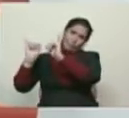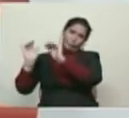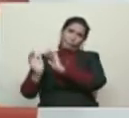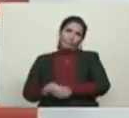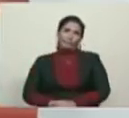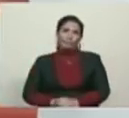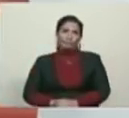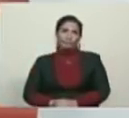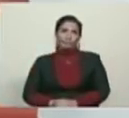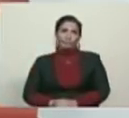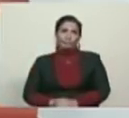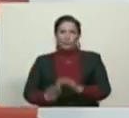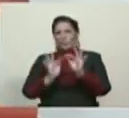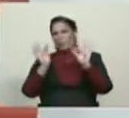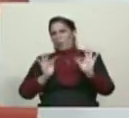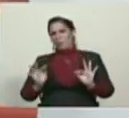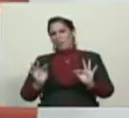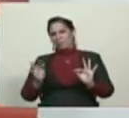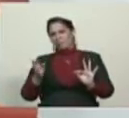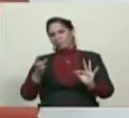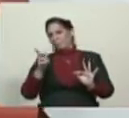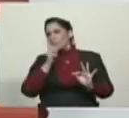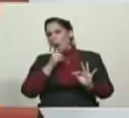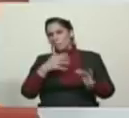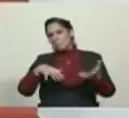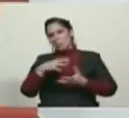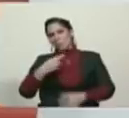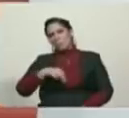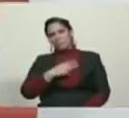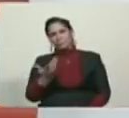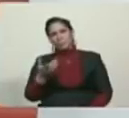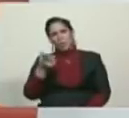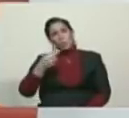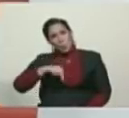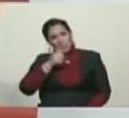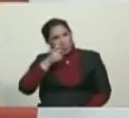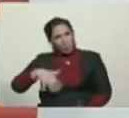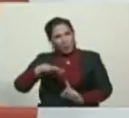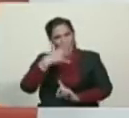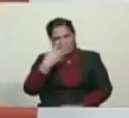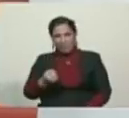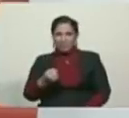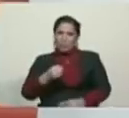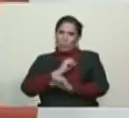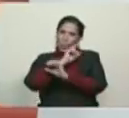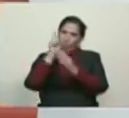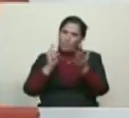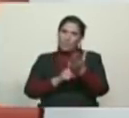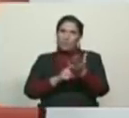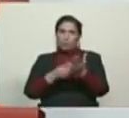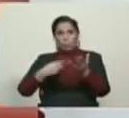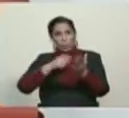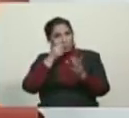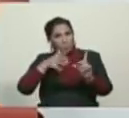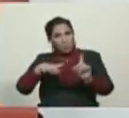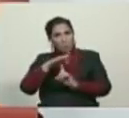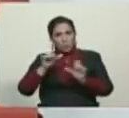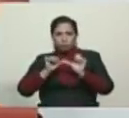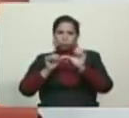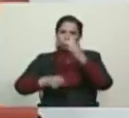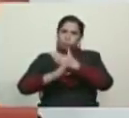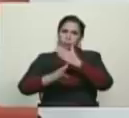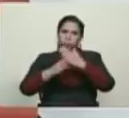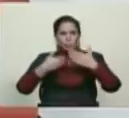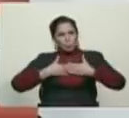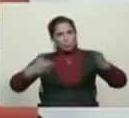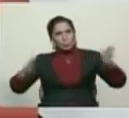De manera que eso no nos afecta nada. Creo que nuestro pueblo ha entendido eso y nuestro pueblo está dispuesto a seguir luchando.